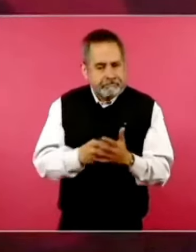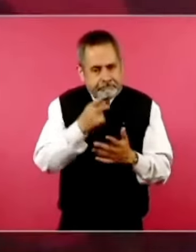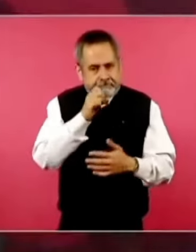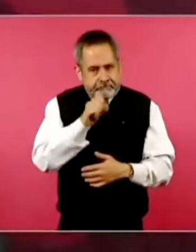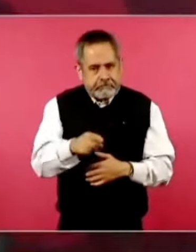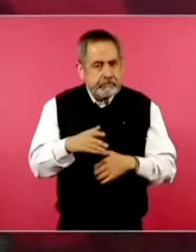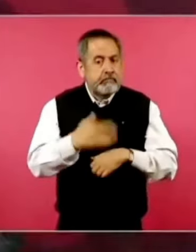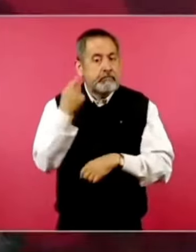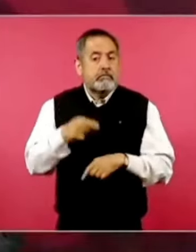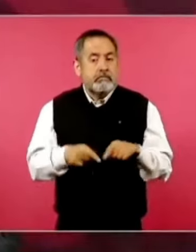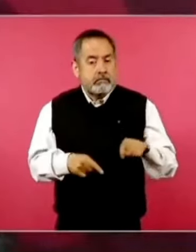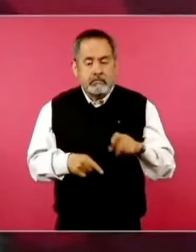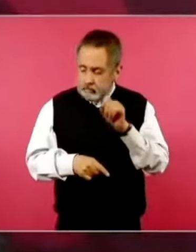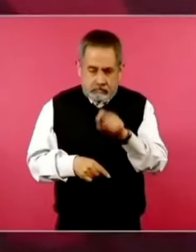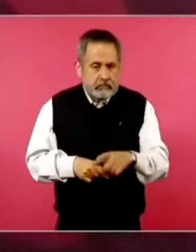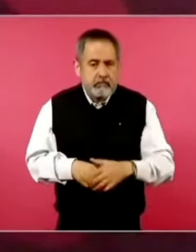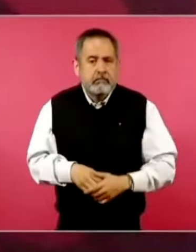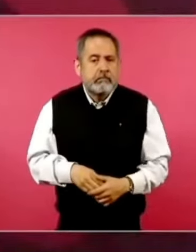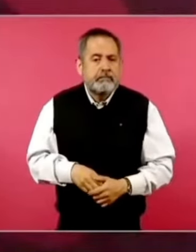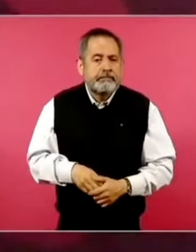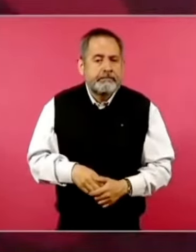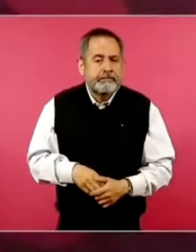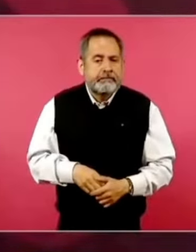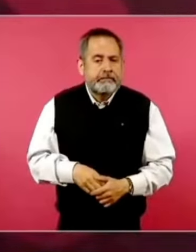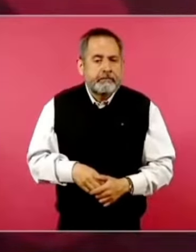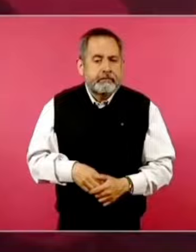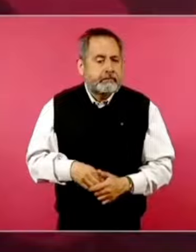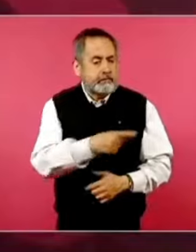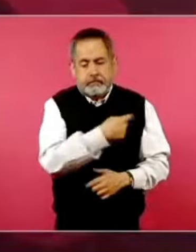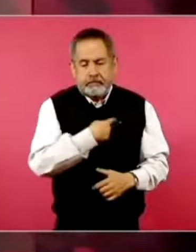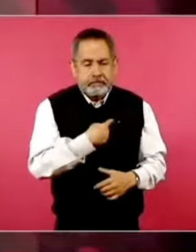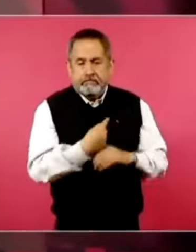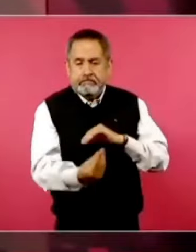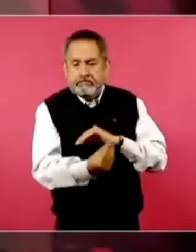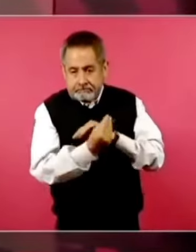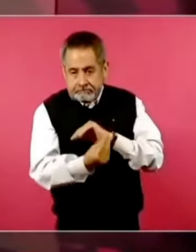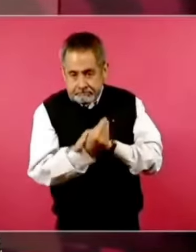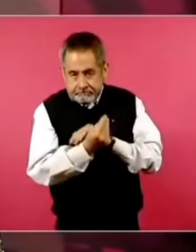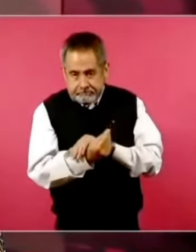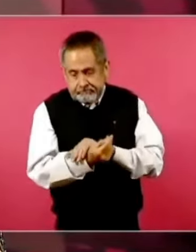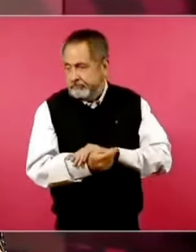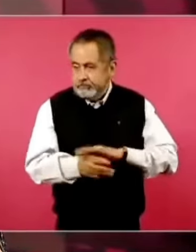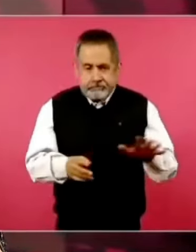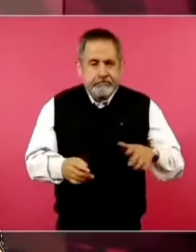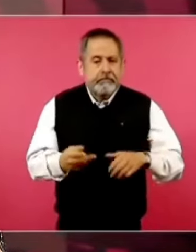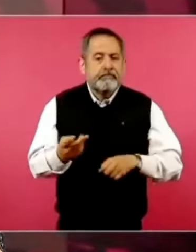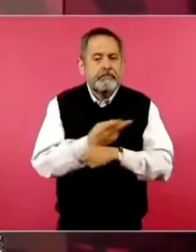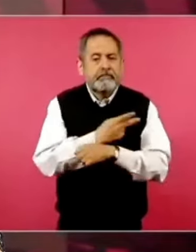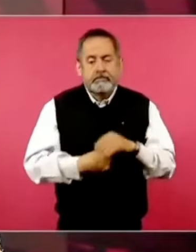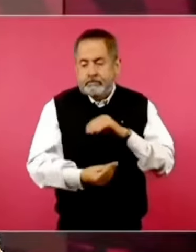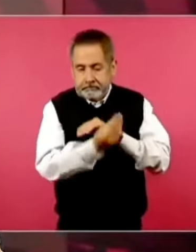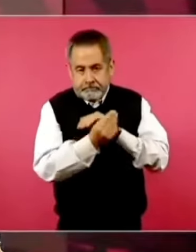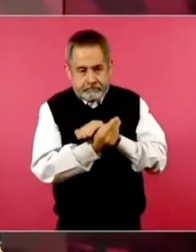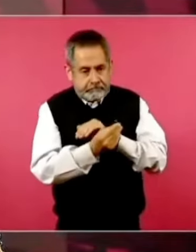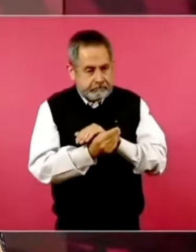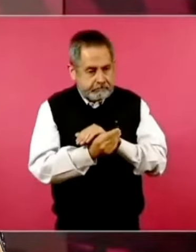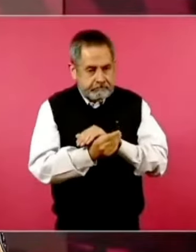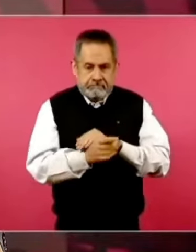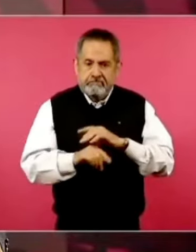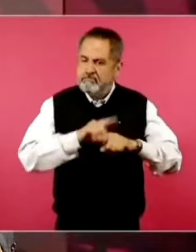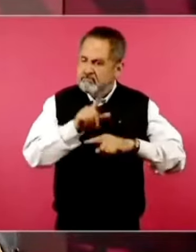porque lo mismo hicieron caso este al principio